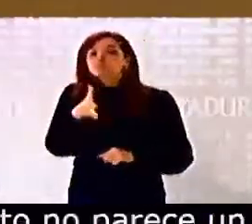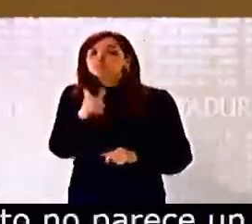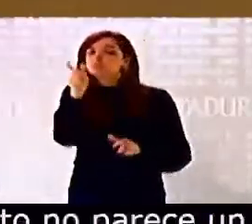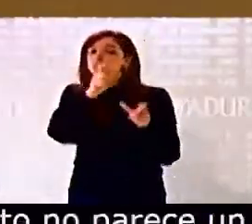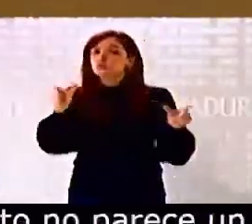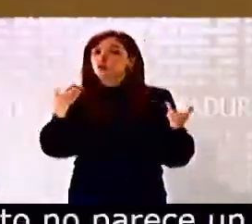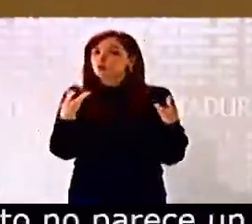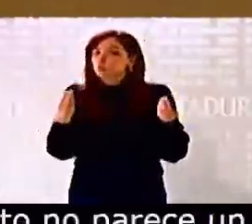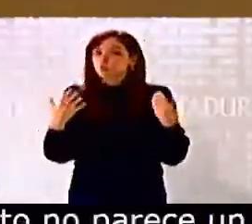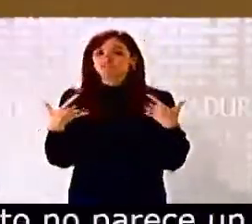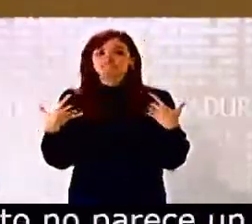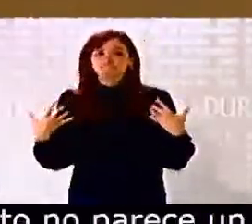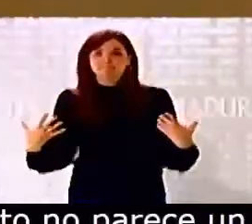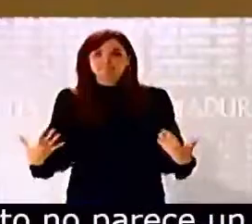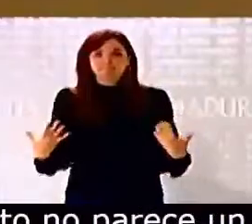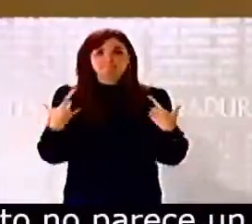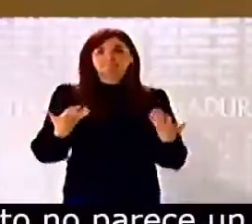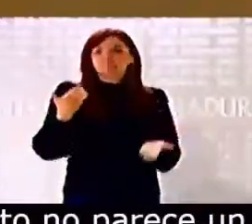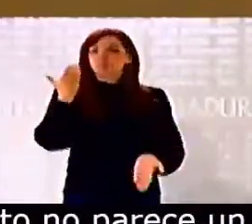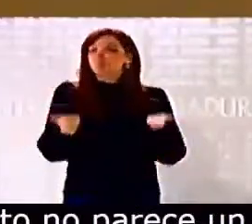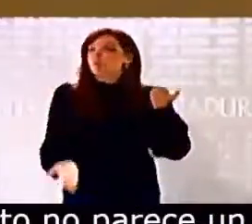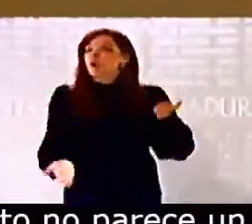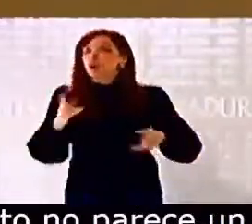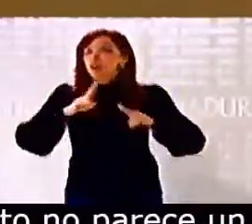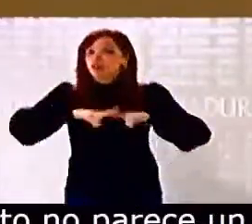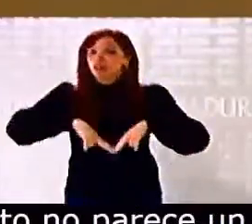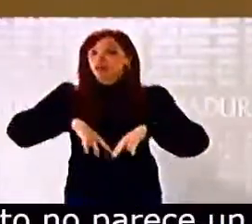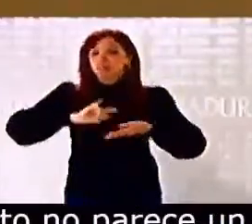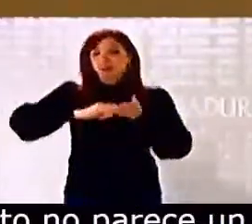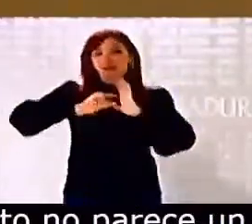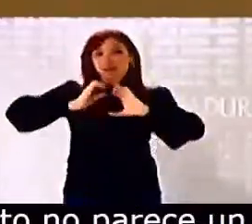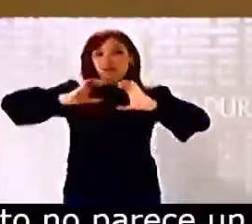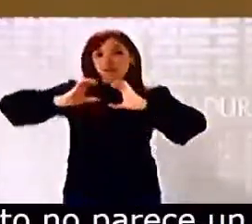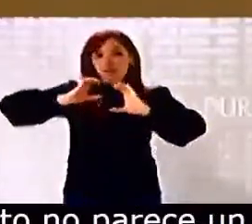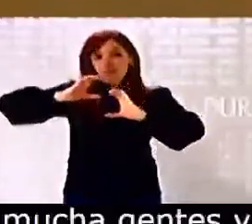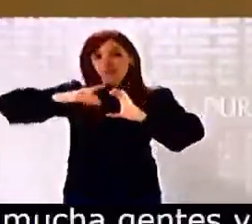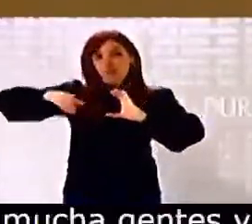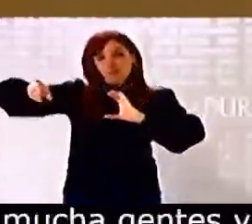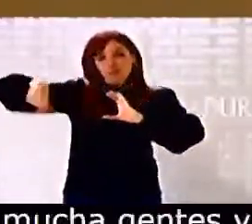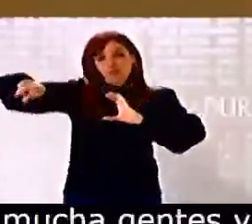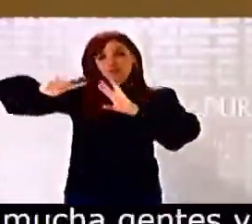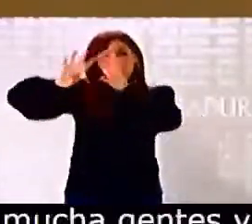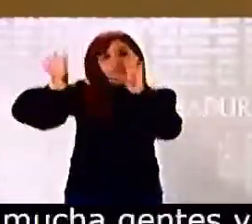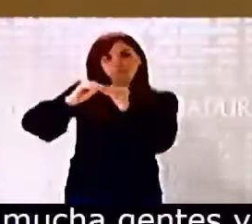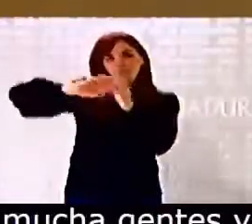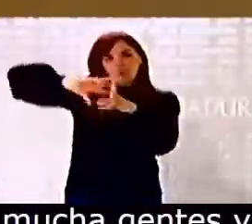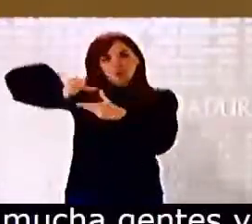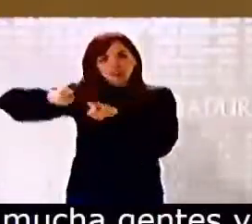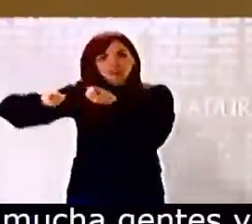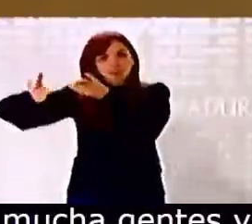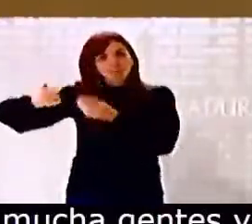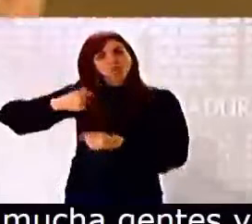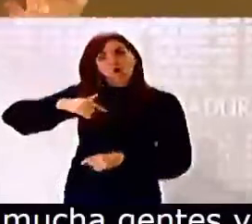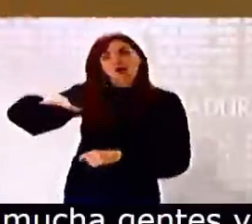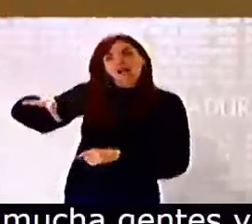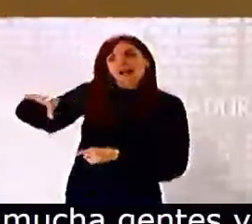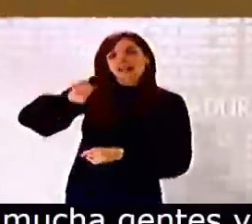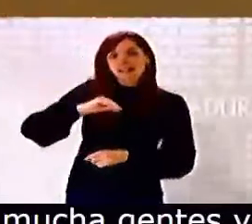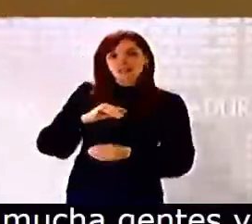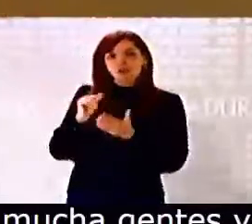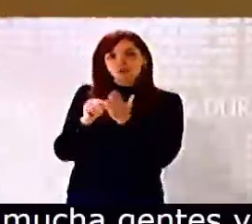gente. Y en los balances que ustedes, los medios de comunicación, entiendo además que deben hacer con esa